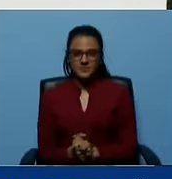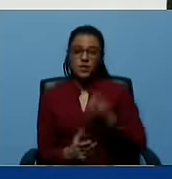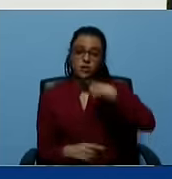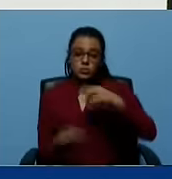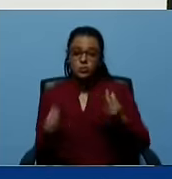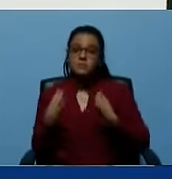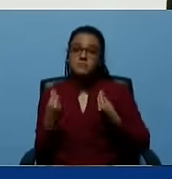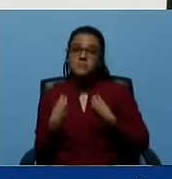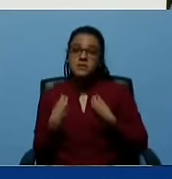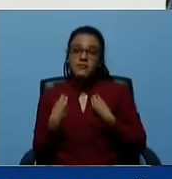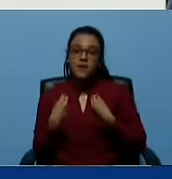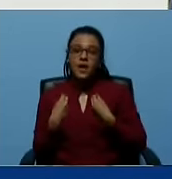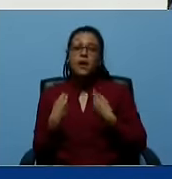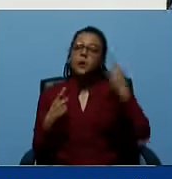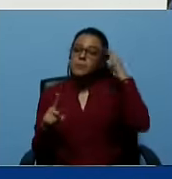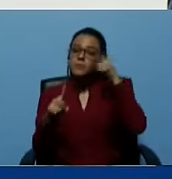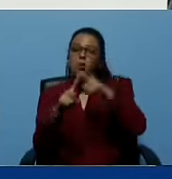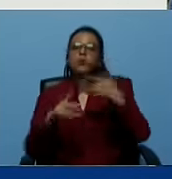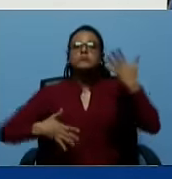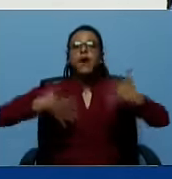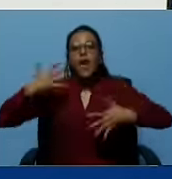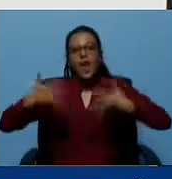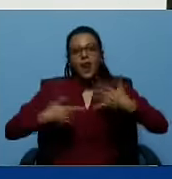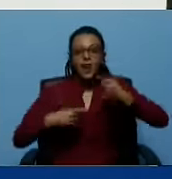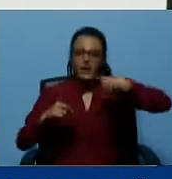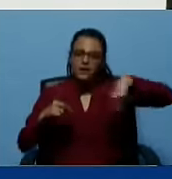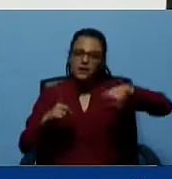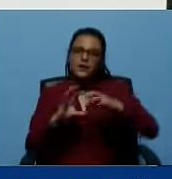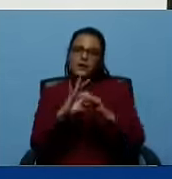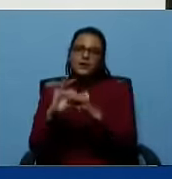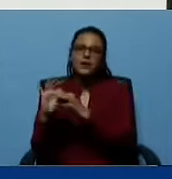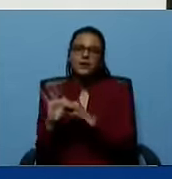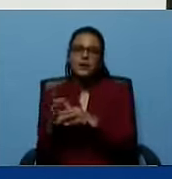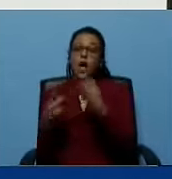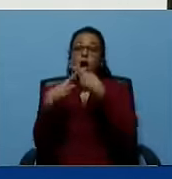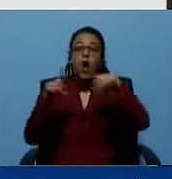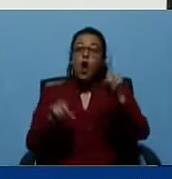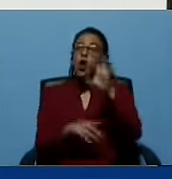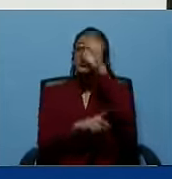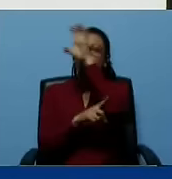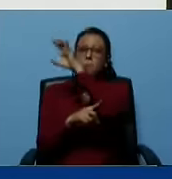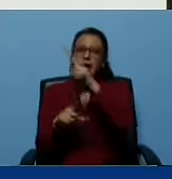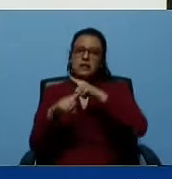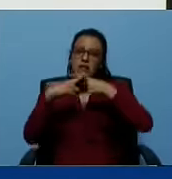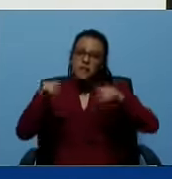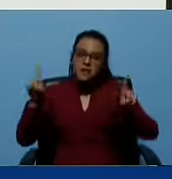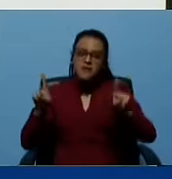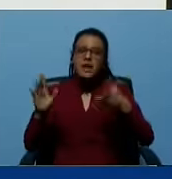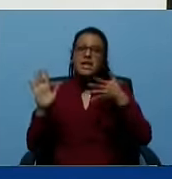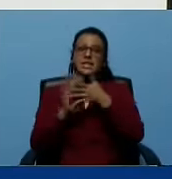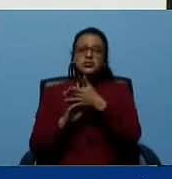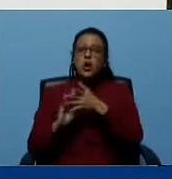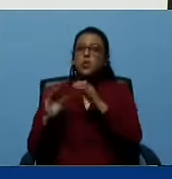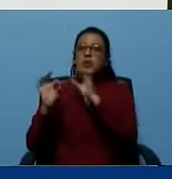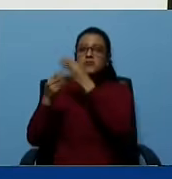vivimos para la alegría. En otros países del capitalismo salvaje,